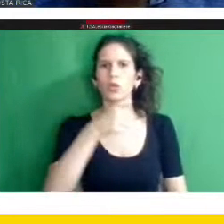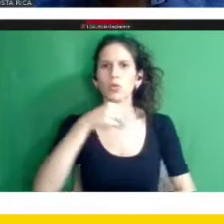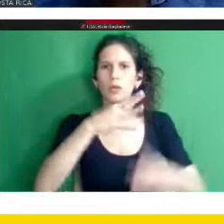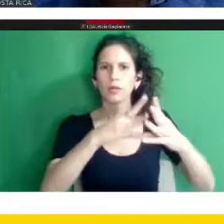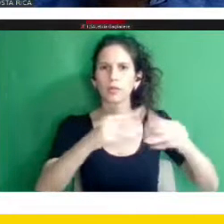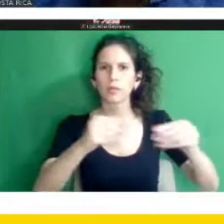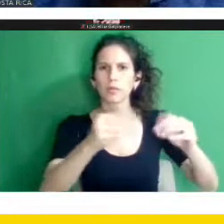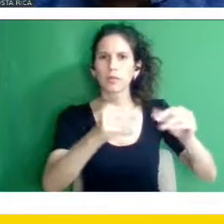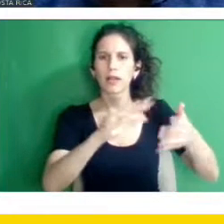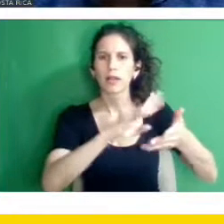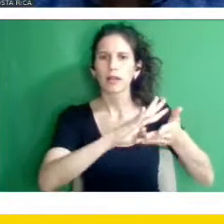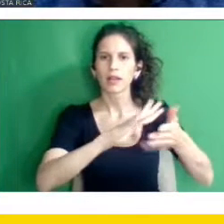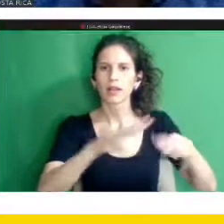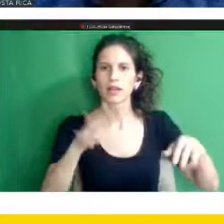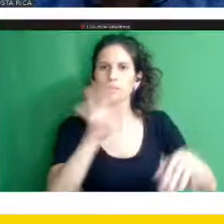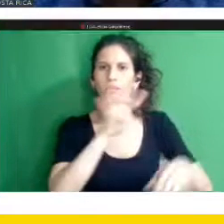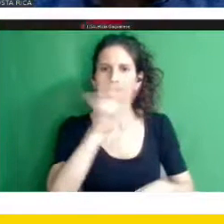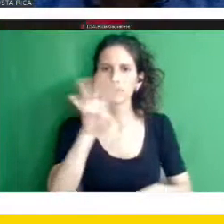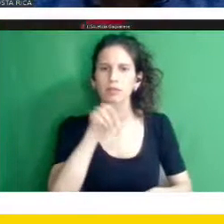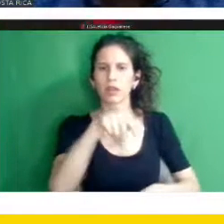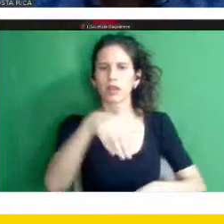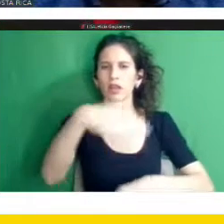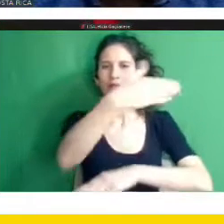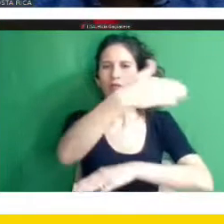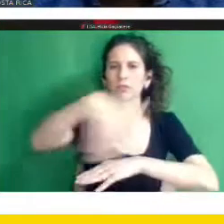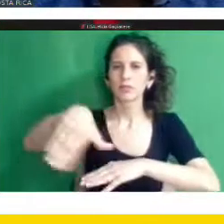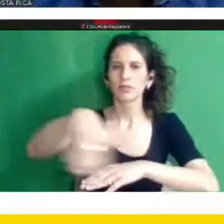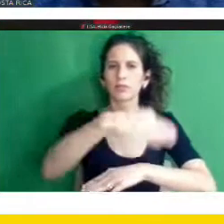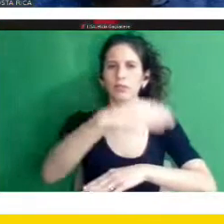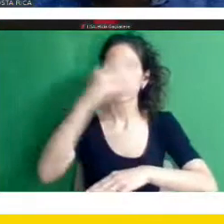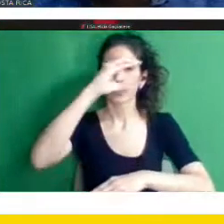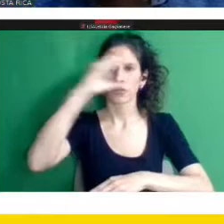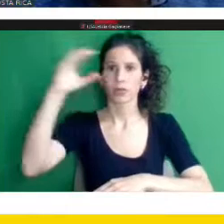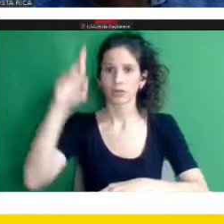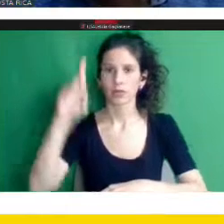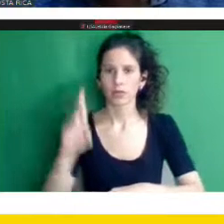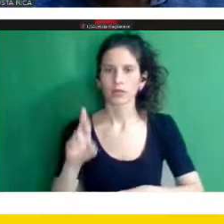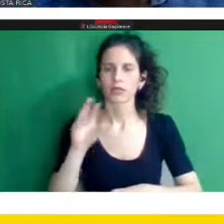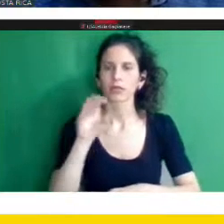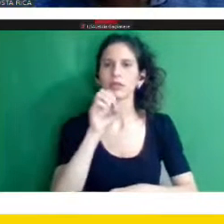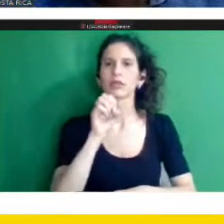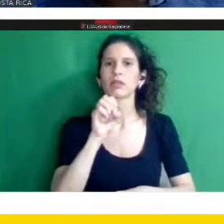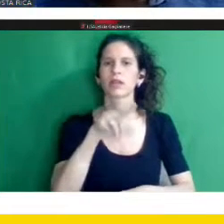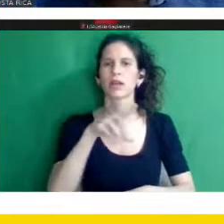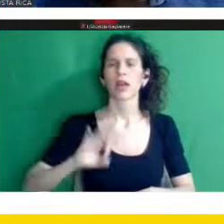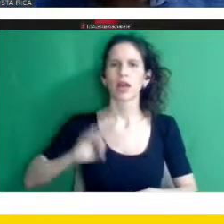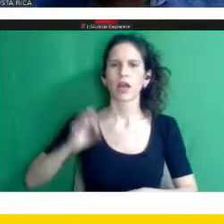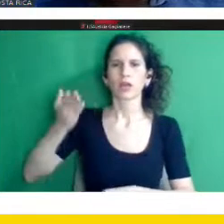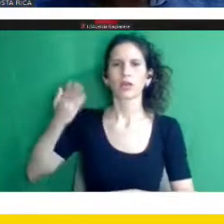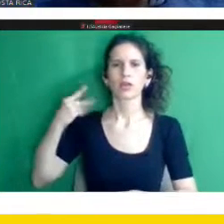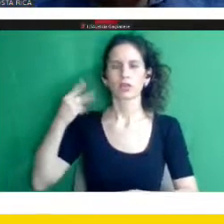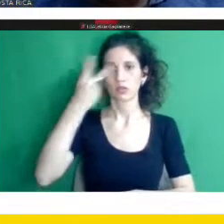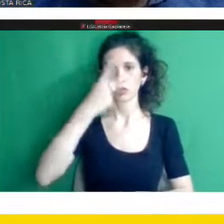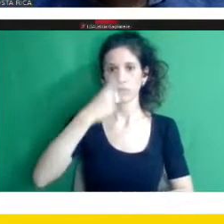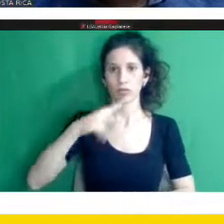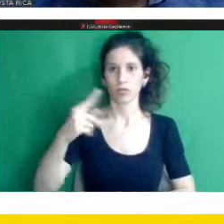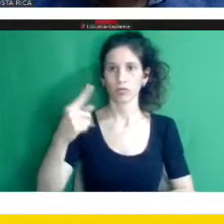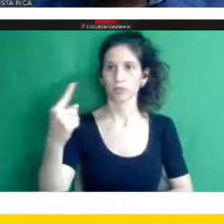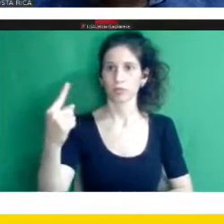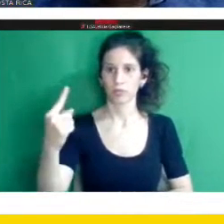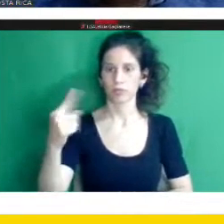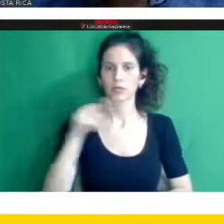del sector Atlántico. Playa Cieneguita es una playa que en el 2001 no solamente trae el tema de la accesibilidad universal y